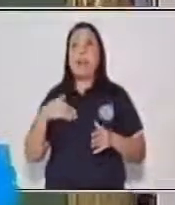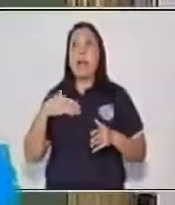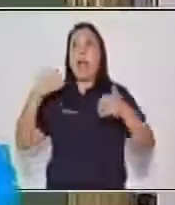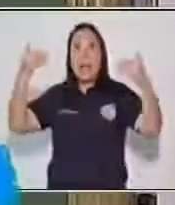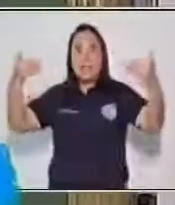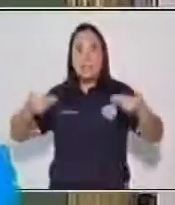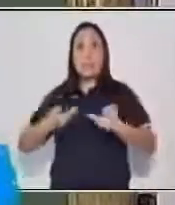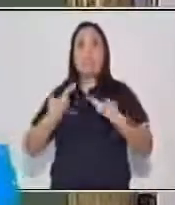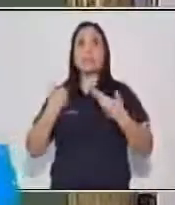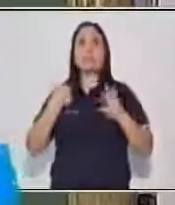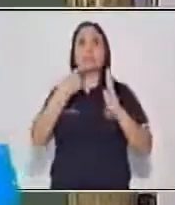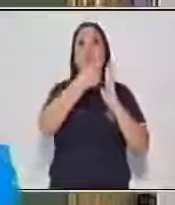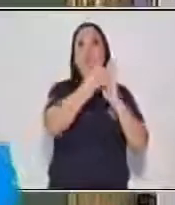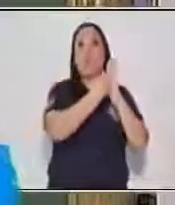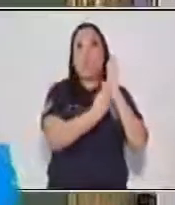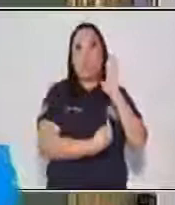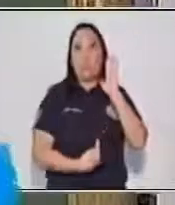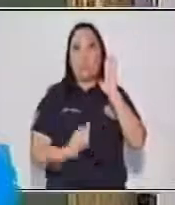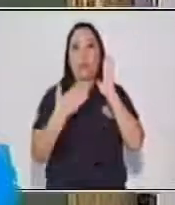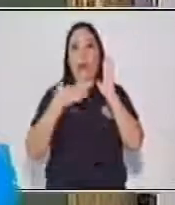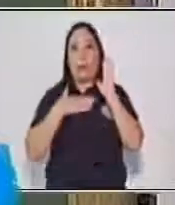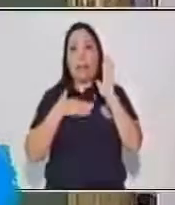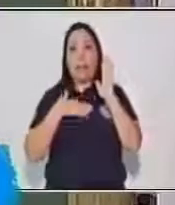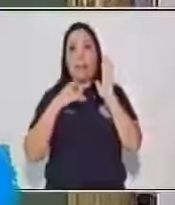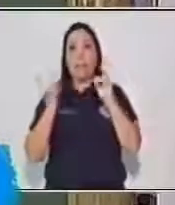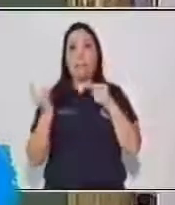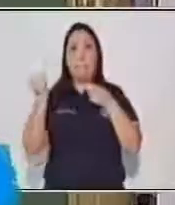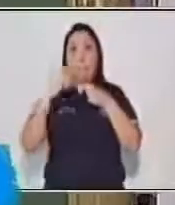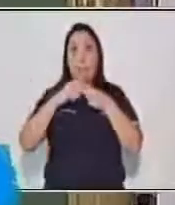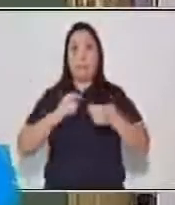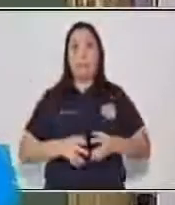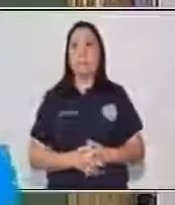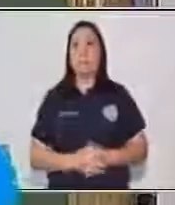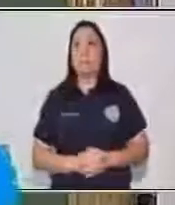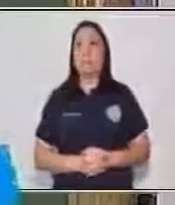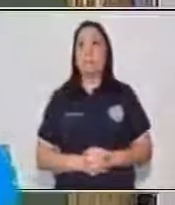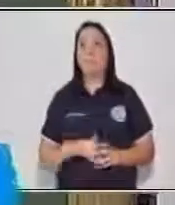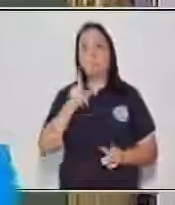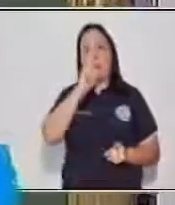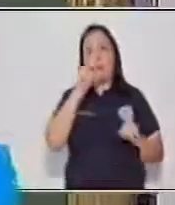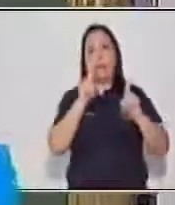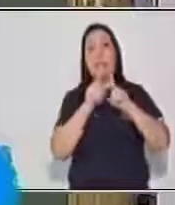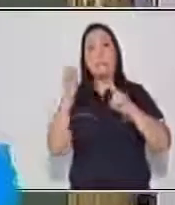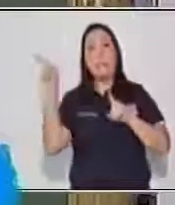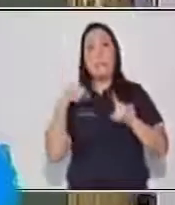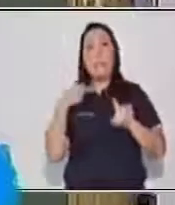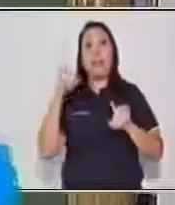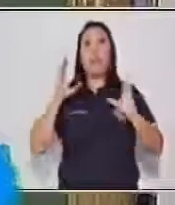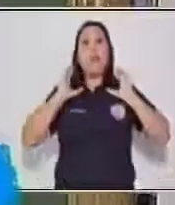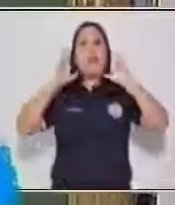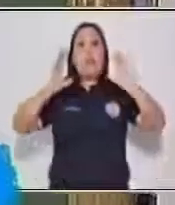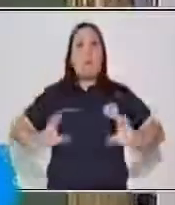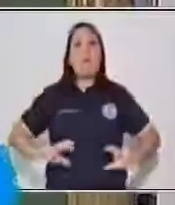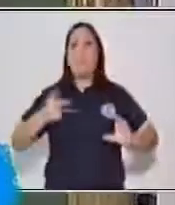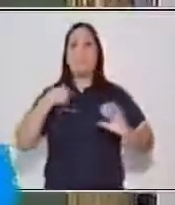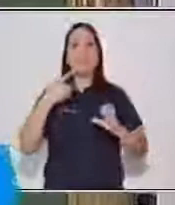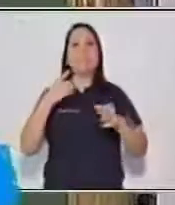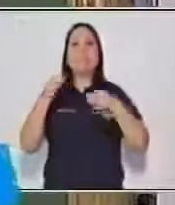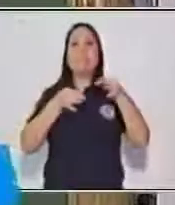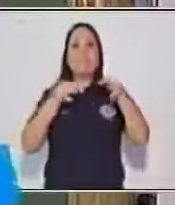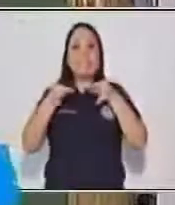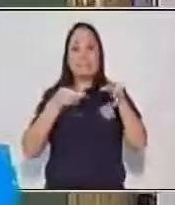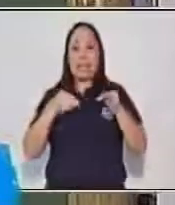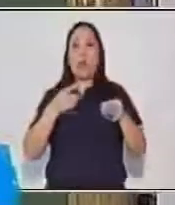audiencia una agenda de tu participación. Dentro del cuerpo de la exposición es en el